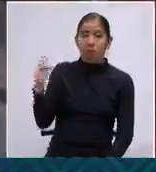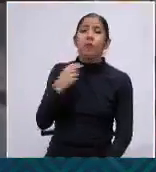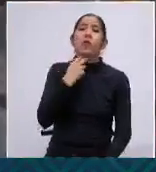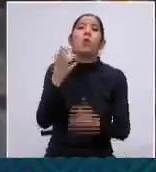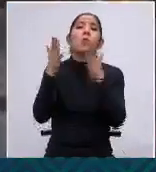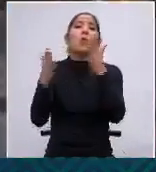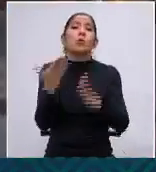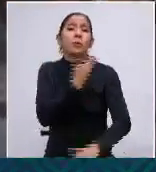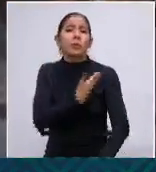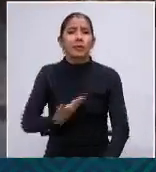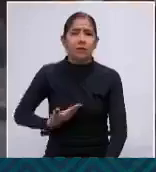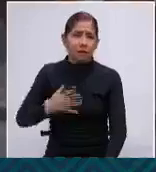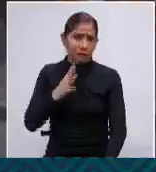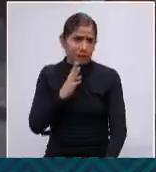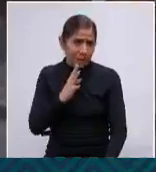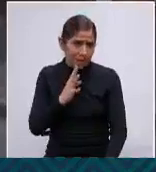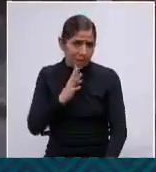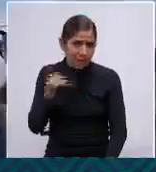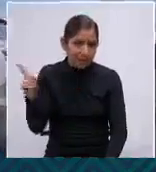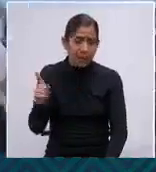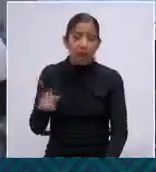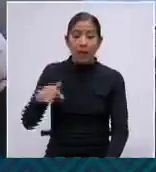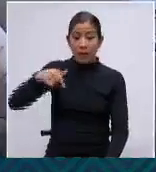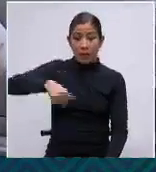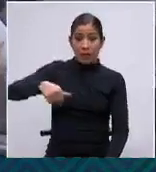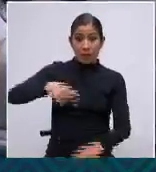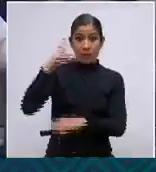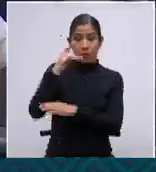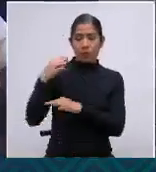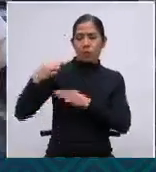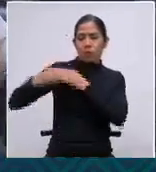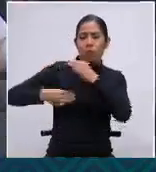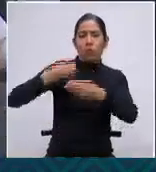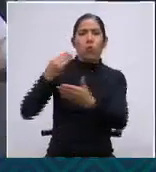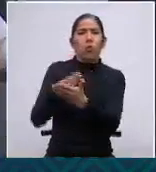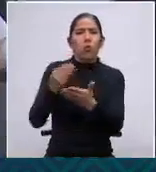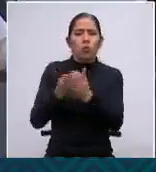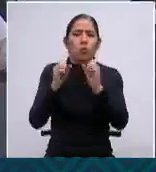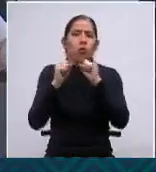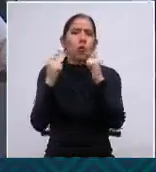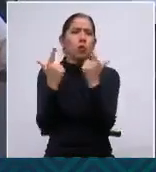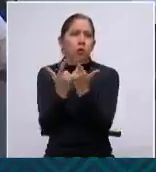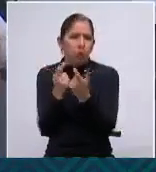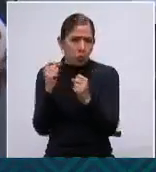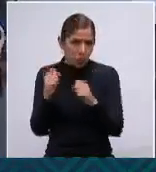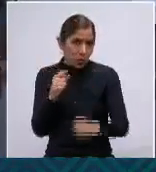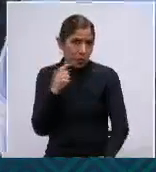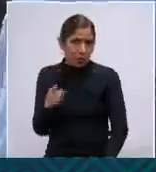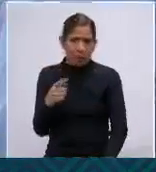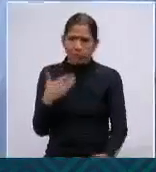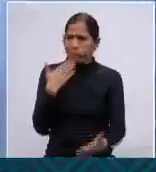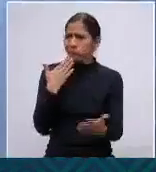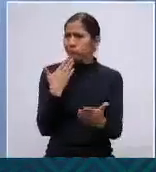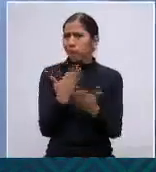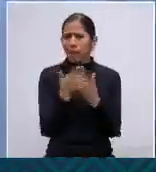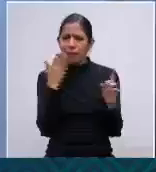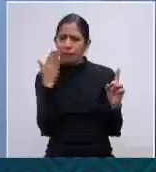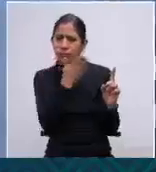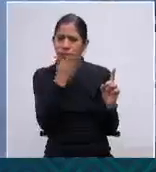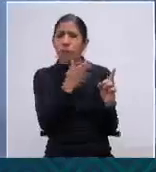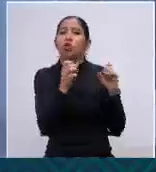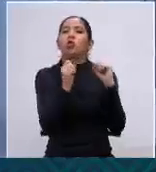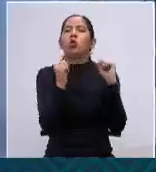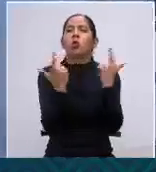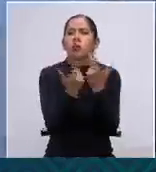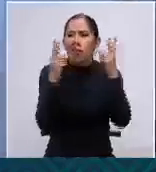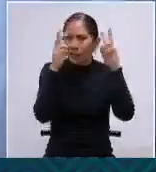Jorge Richter recordó que el modelo económico productivo social que lleva adelante el gobierno nacional tiene un fuerte componente social. Además, indicó